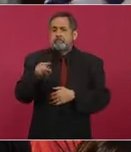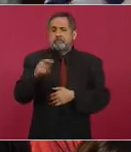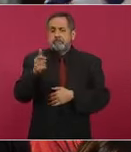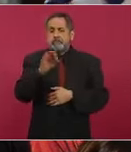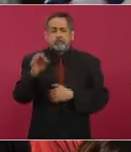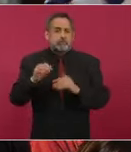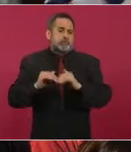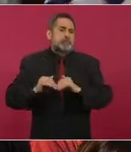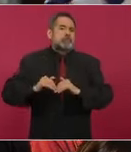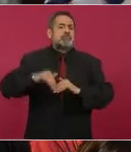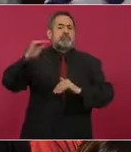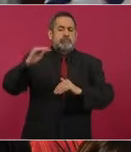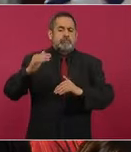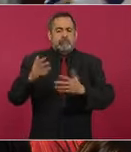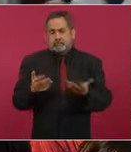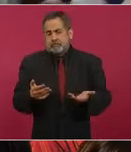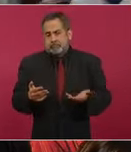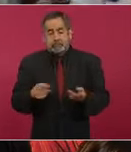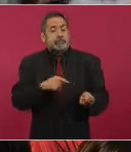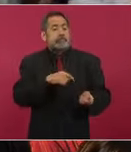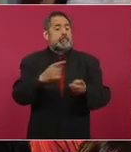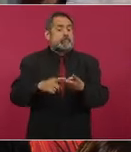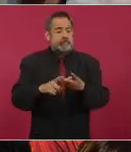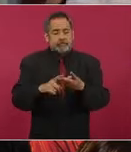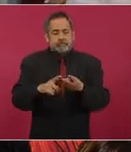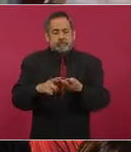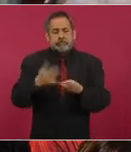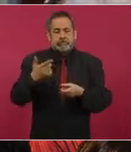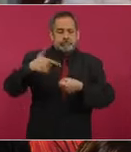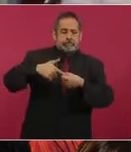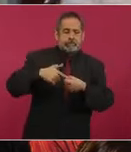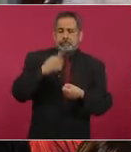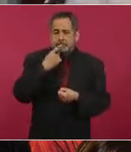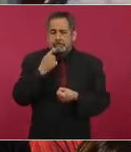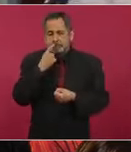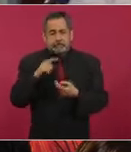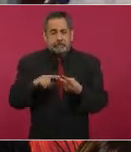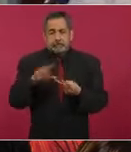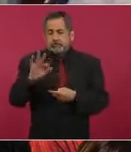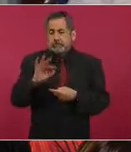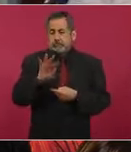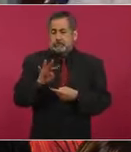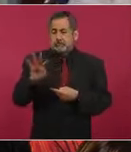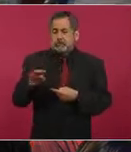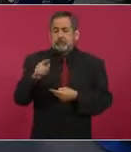69.6%. El precio de la premium subió el